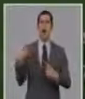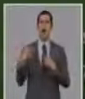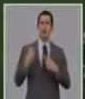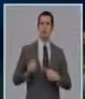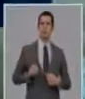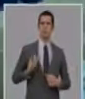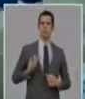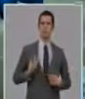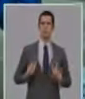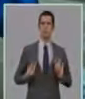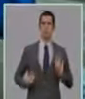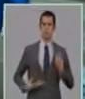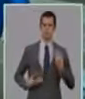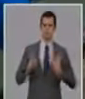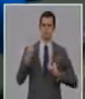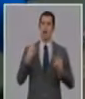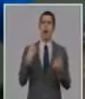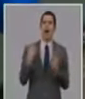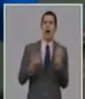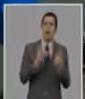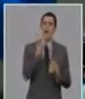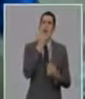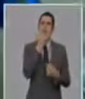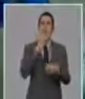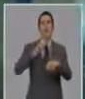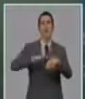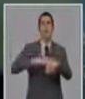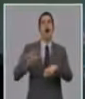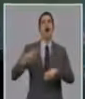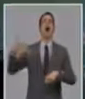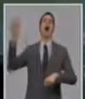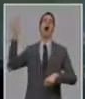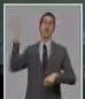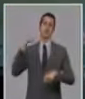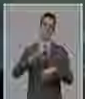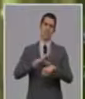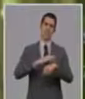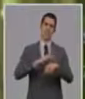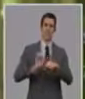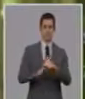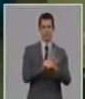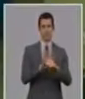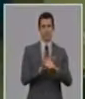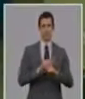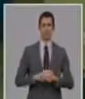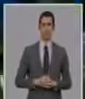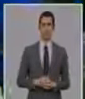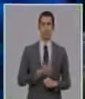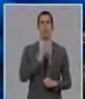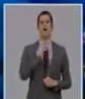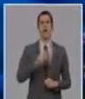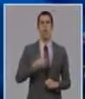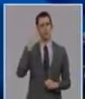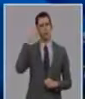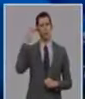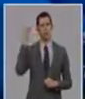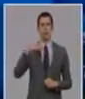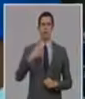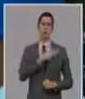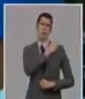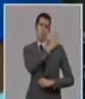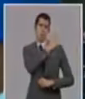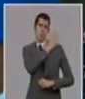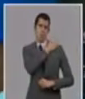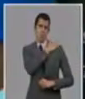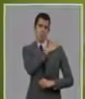que casi siempre obedece a una alteración anatómica. Digamos, la fibrosis que deja la neumonía por